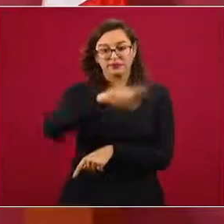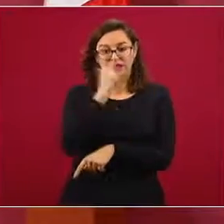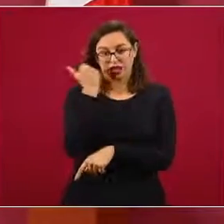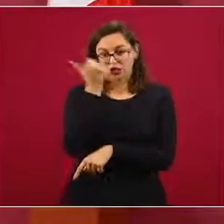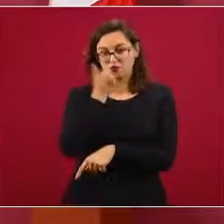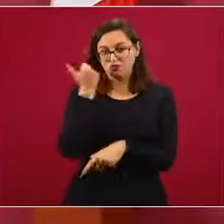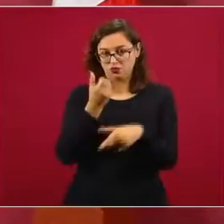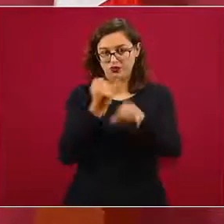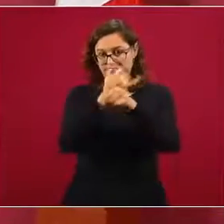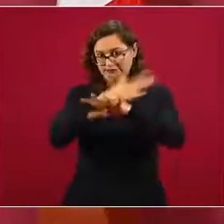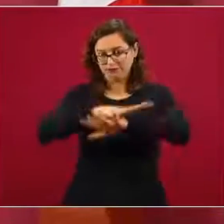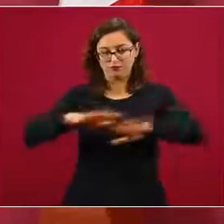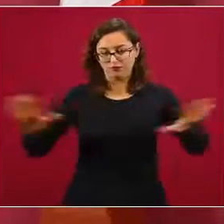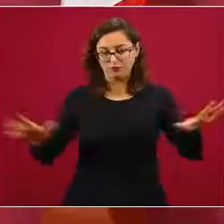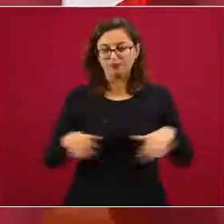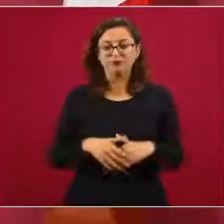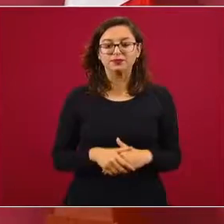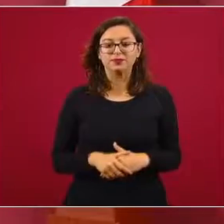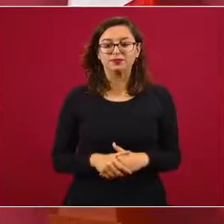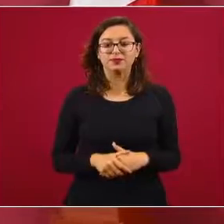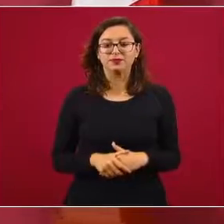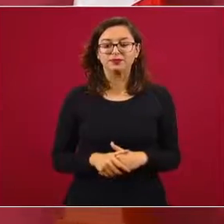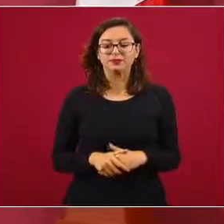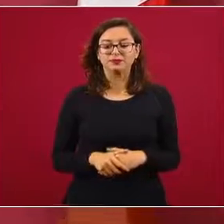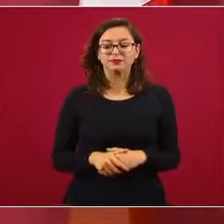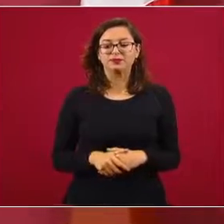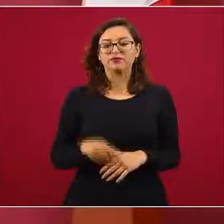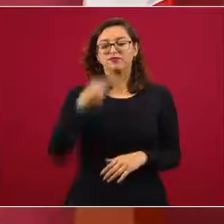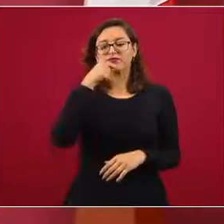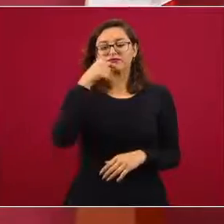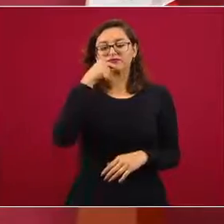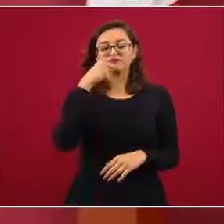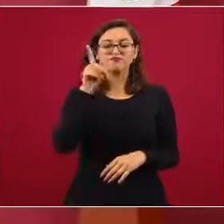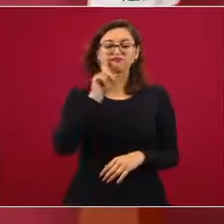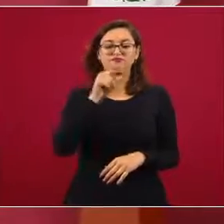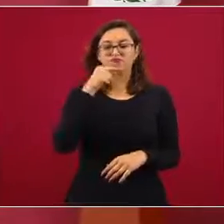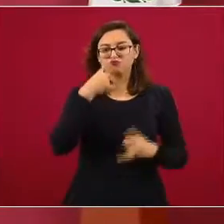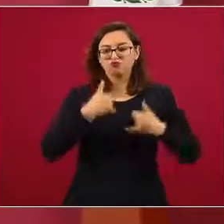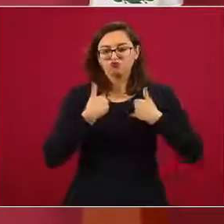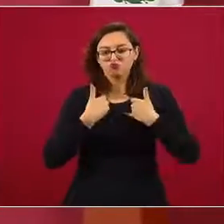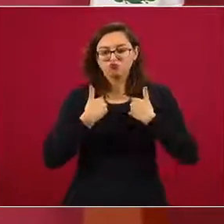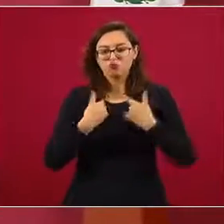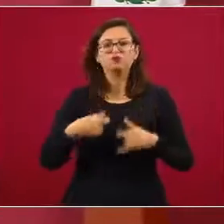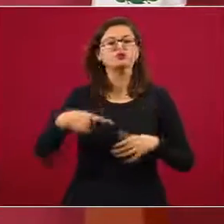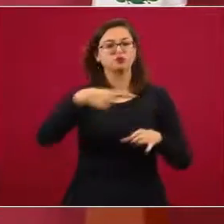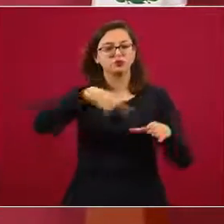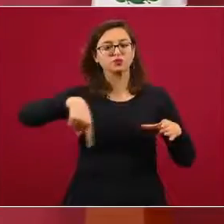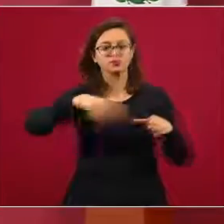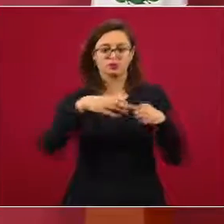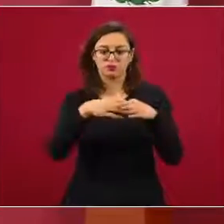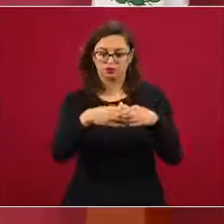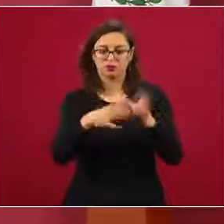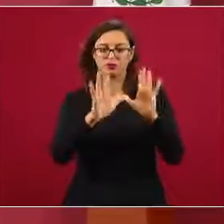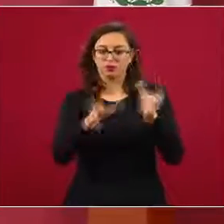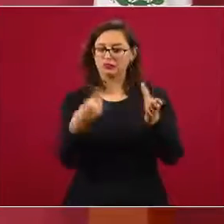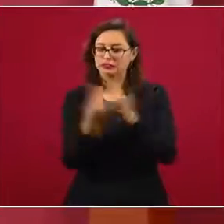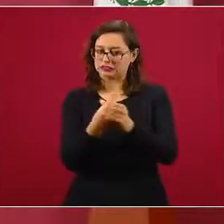estudiantes, los niños y adolescentes, porque ya